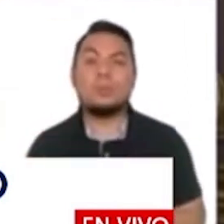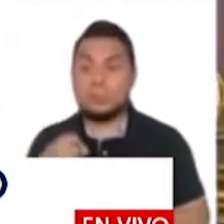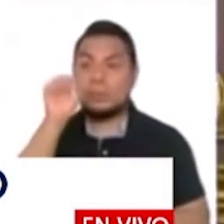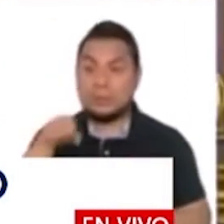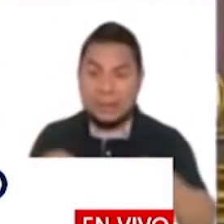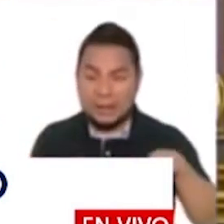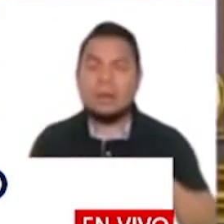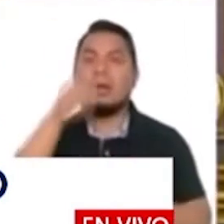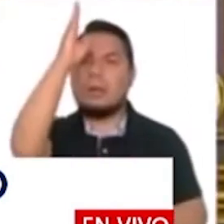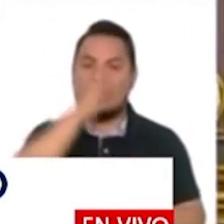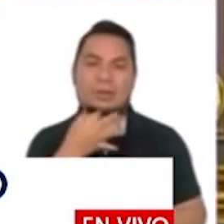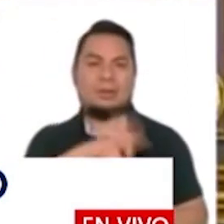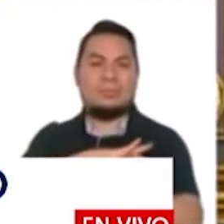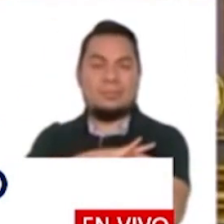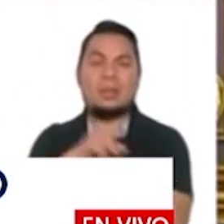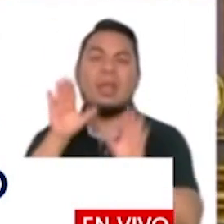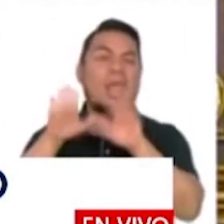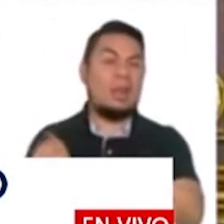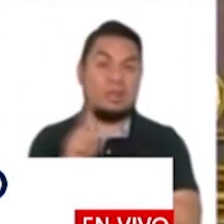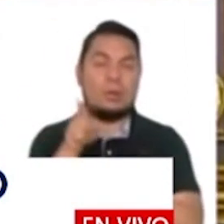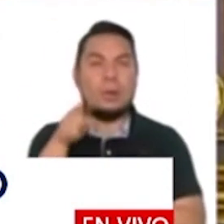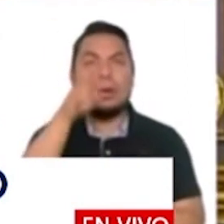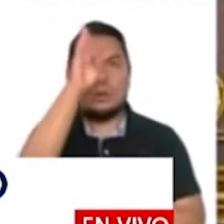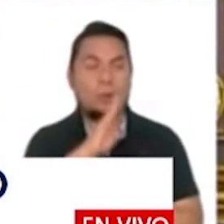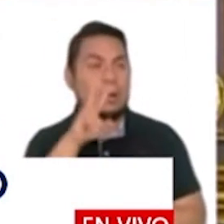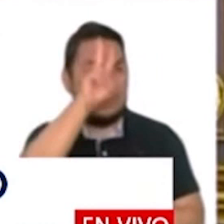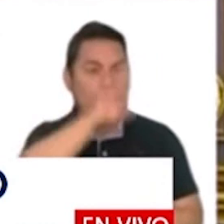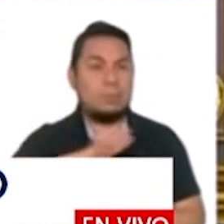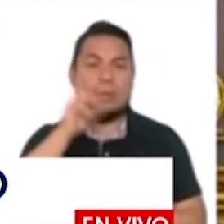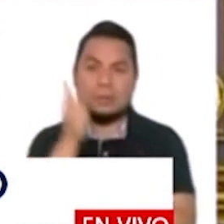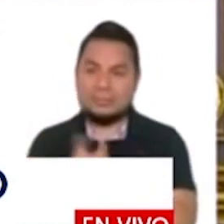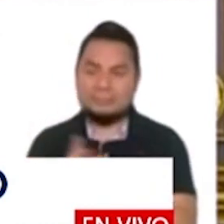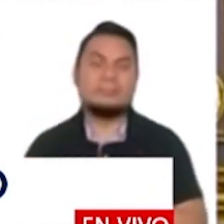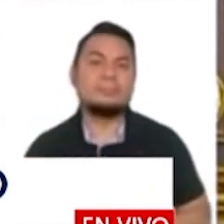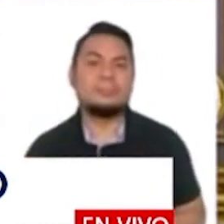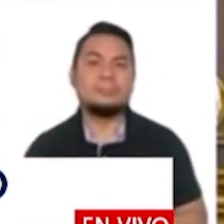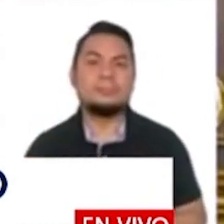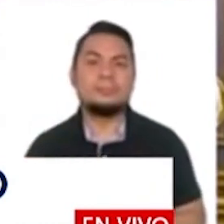Si así lo hicieres, que Dios os premie y si no, él y la patria os lo demande.